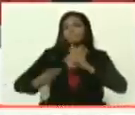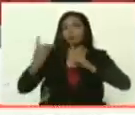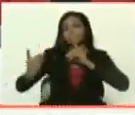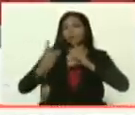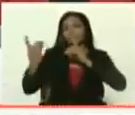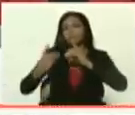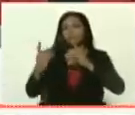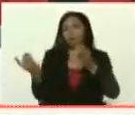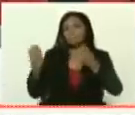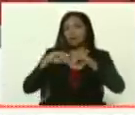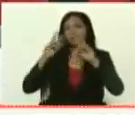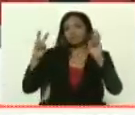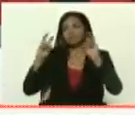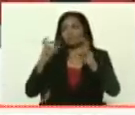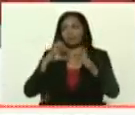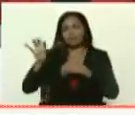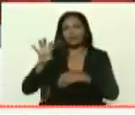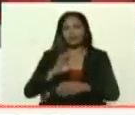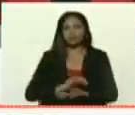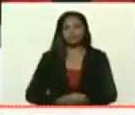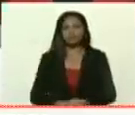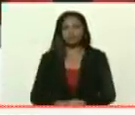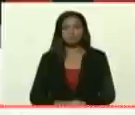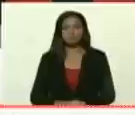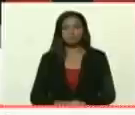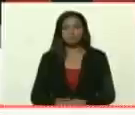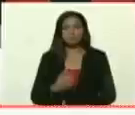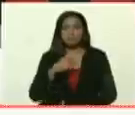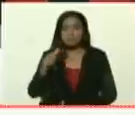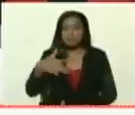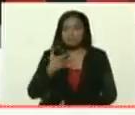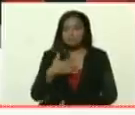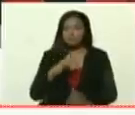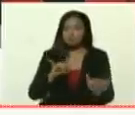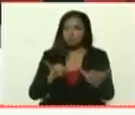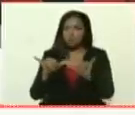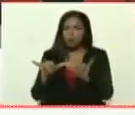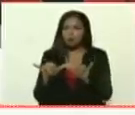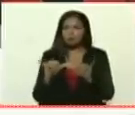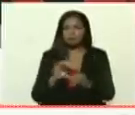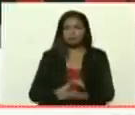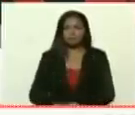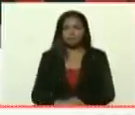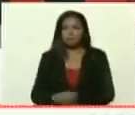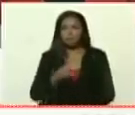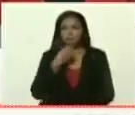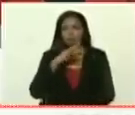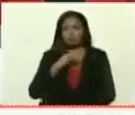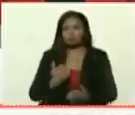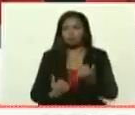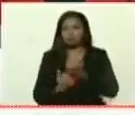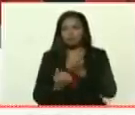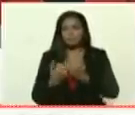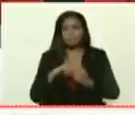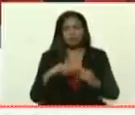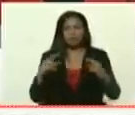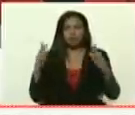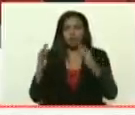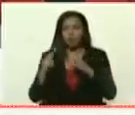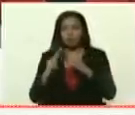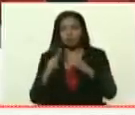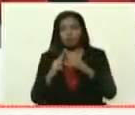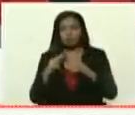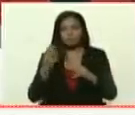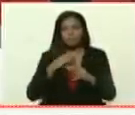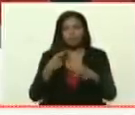de los temas del país. Y en ese sentido, bueno, establecí contactos